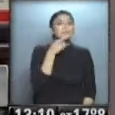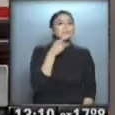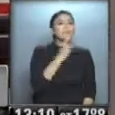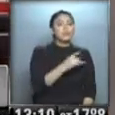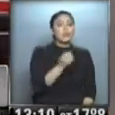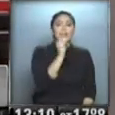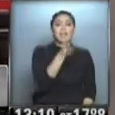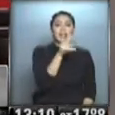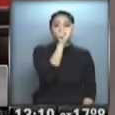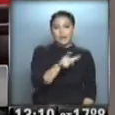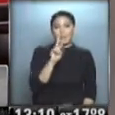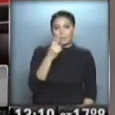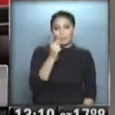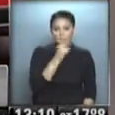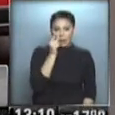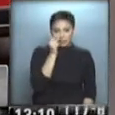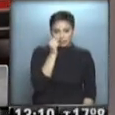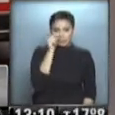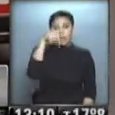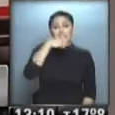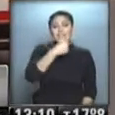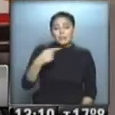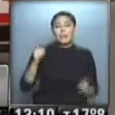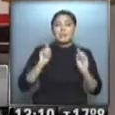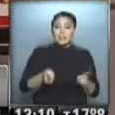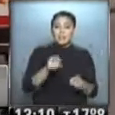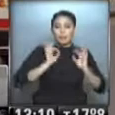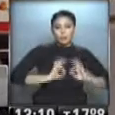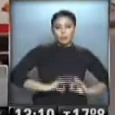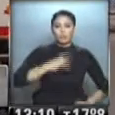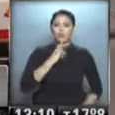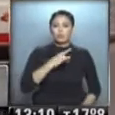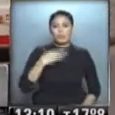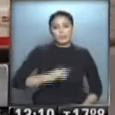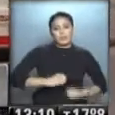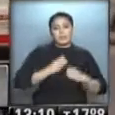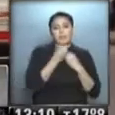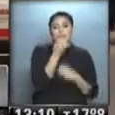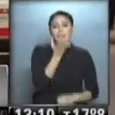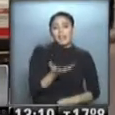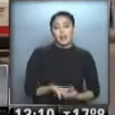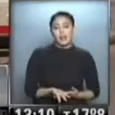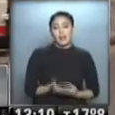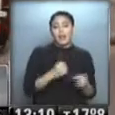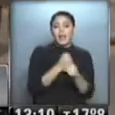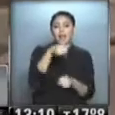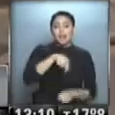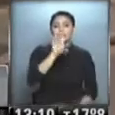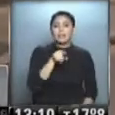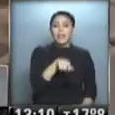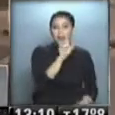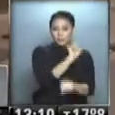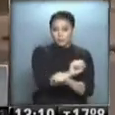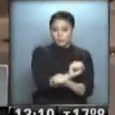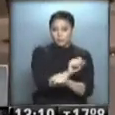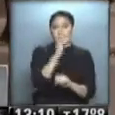al padrastro como testigo y esta semana también va a indagar al encargado Jorge Mangieri, el único imputado por el momento del crimen. Ahora